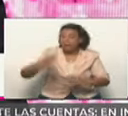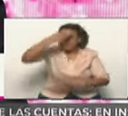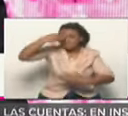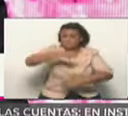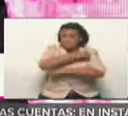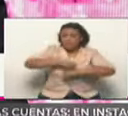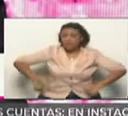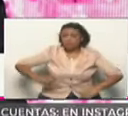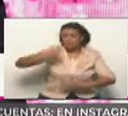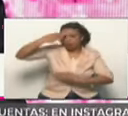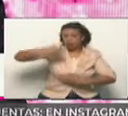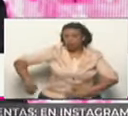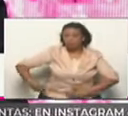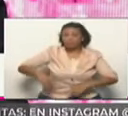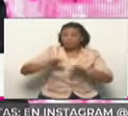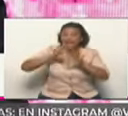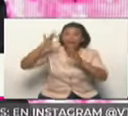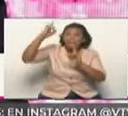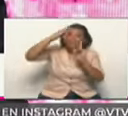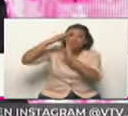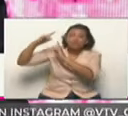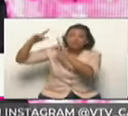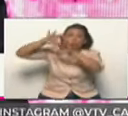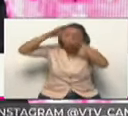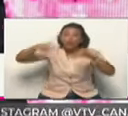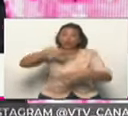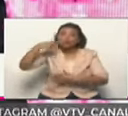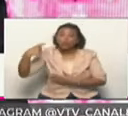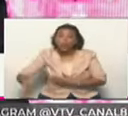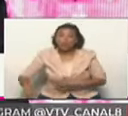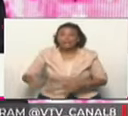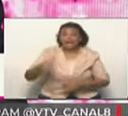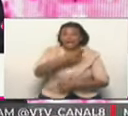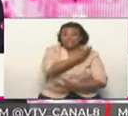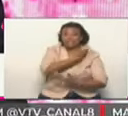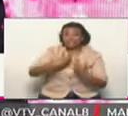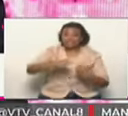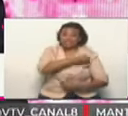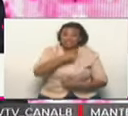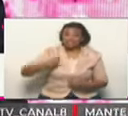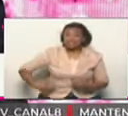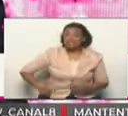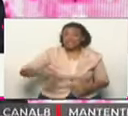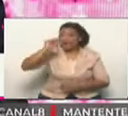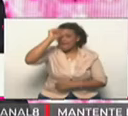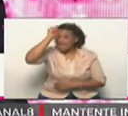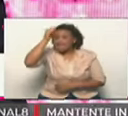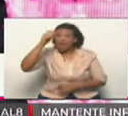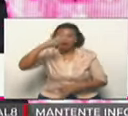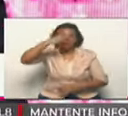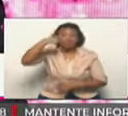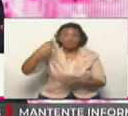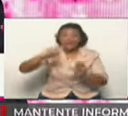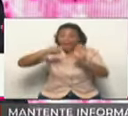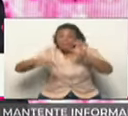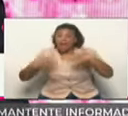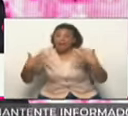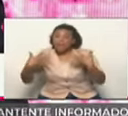militares, espaciales, Rusia, China, India, a las potencias